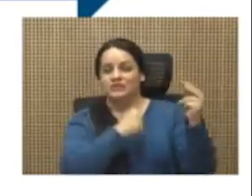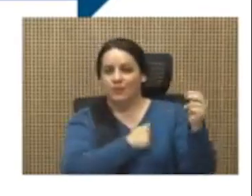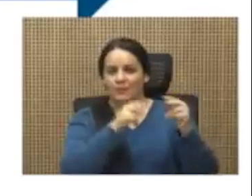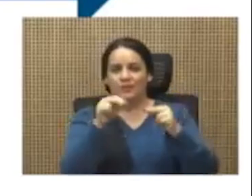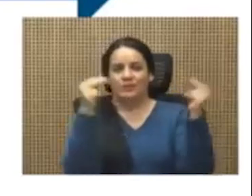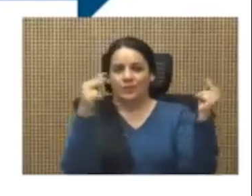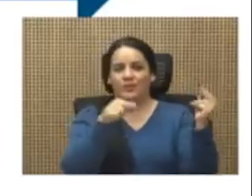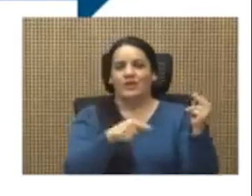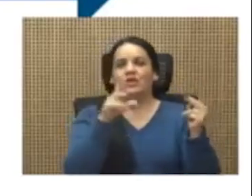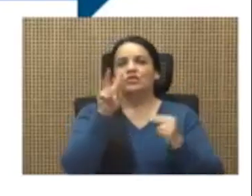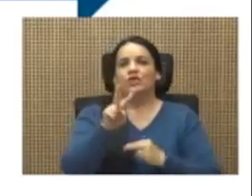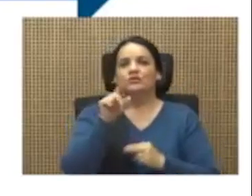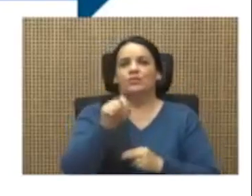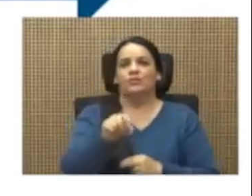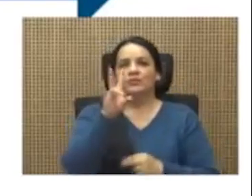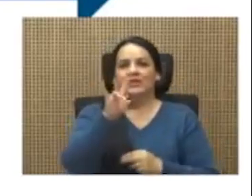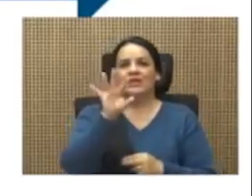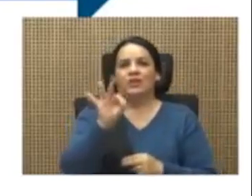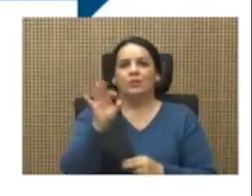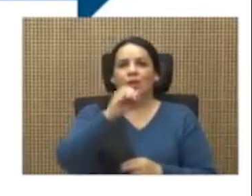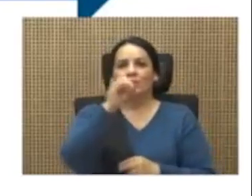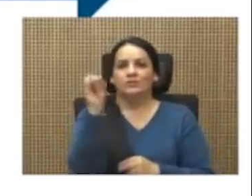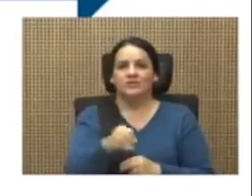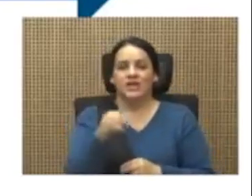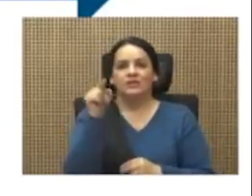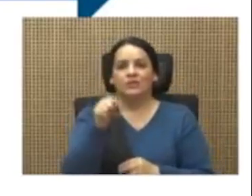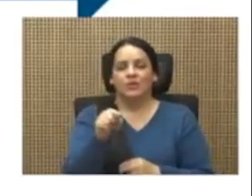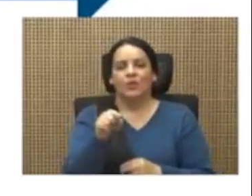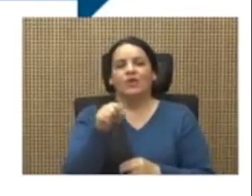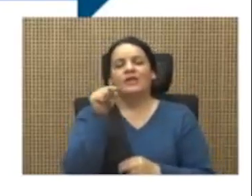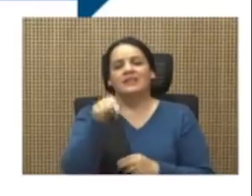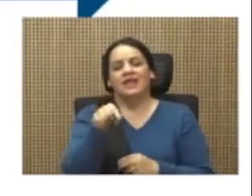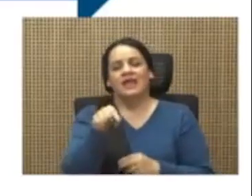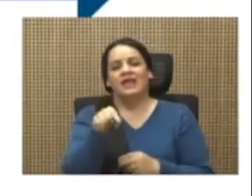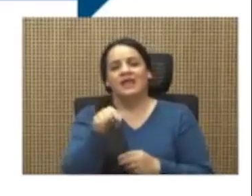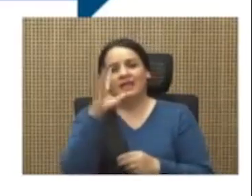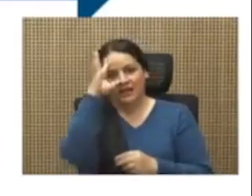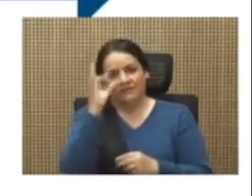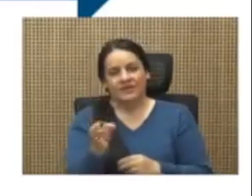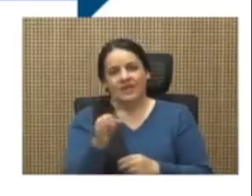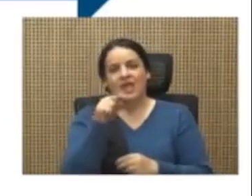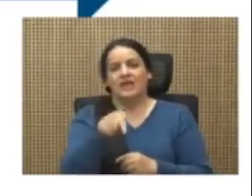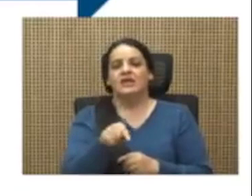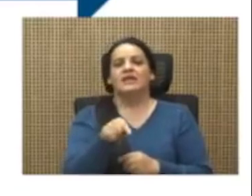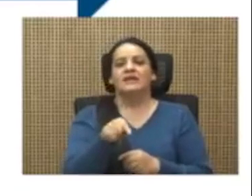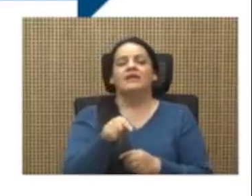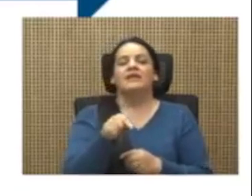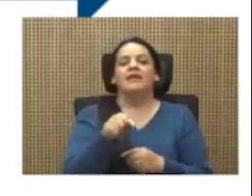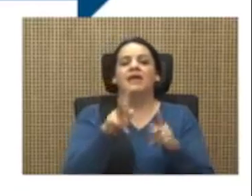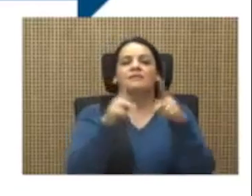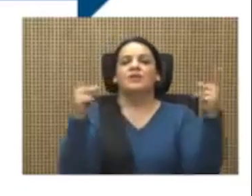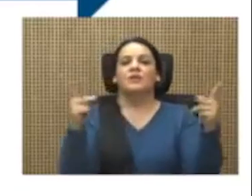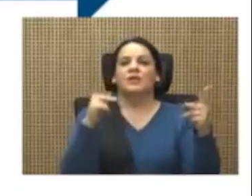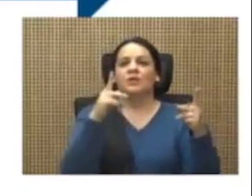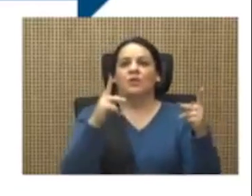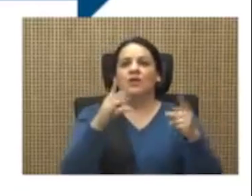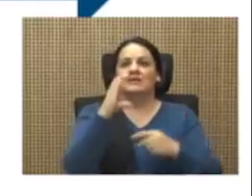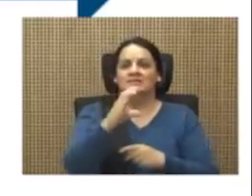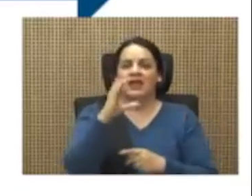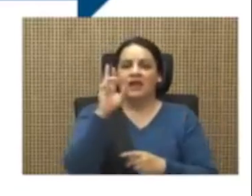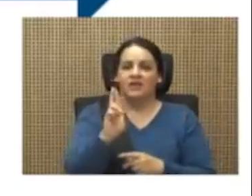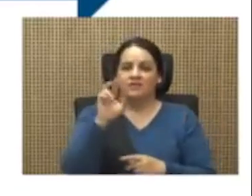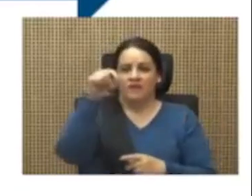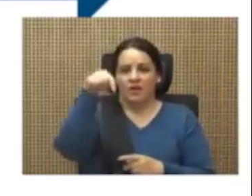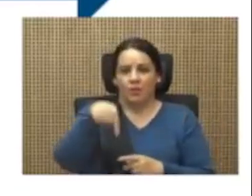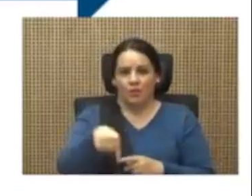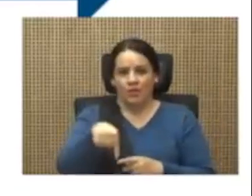2.79 de credibilidad y el periódico tóxico CR hoy un mínimo 1.69